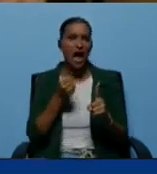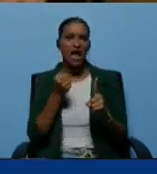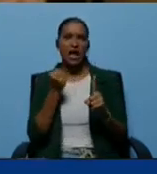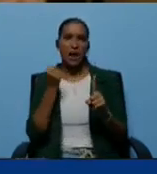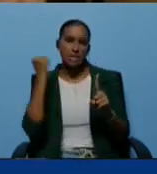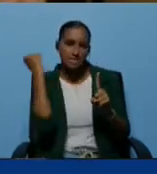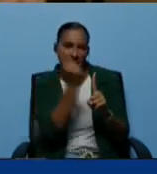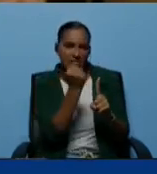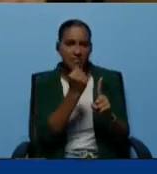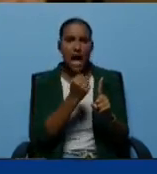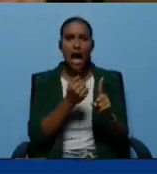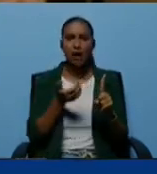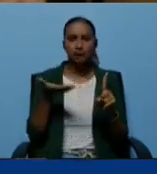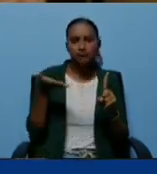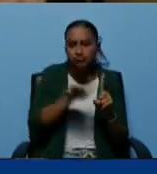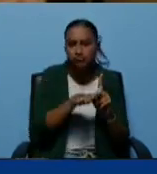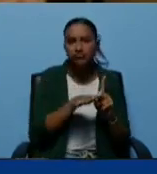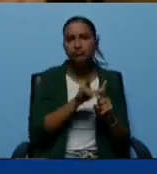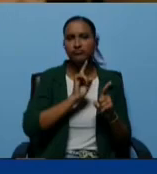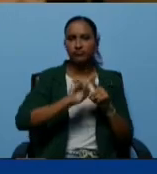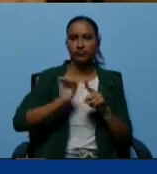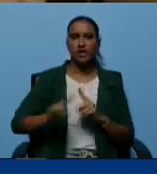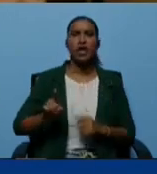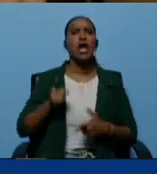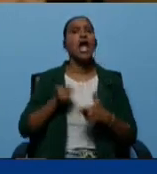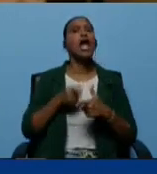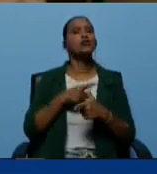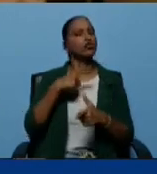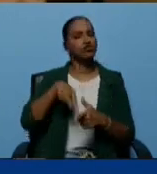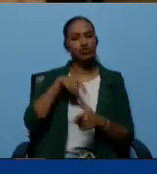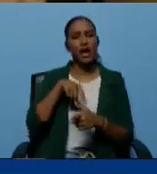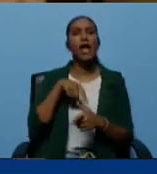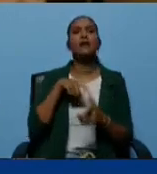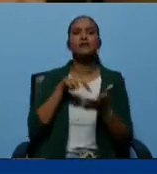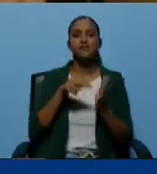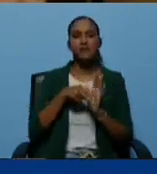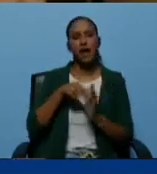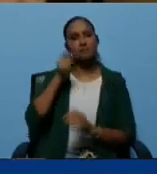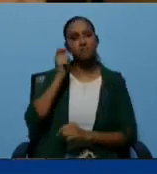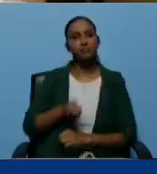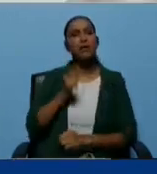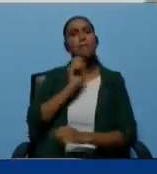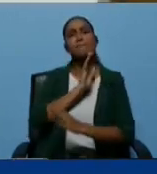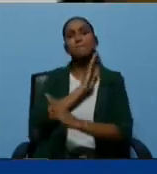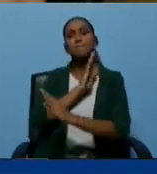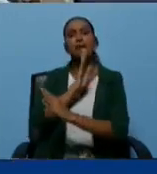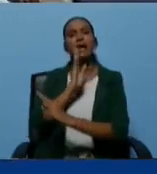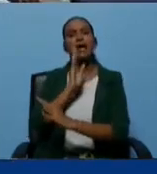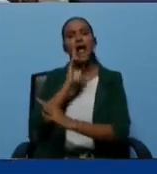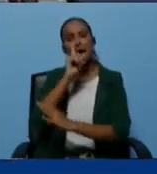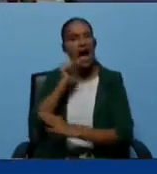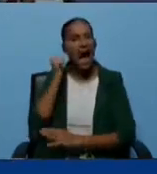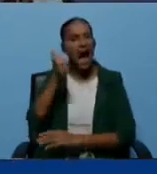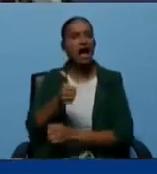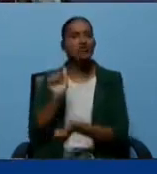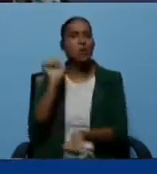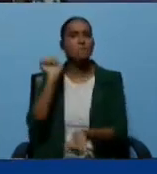pueblo espera que contra ellos haya la máxima pena. Muchísimas gracias. Bueno, muchas gracias.